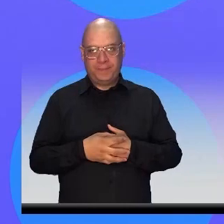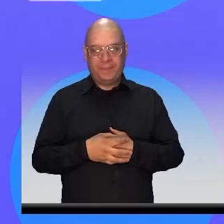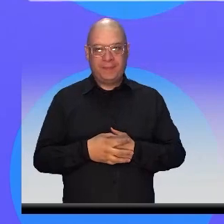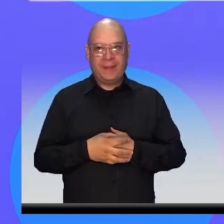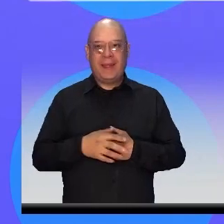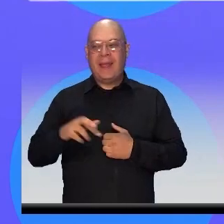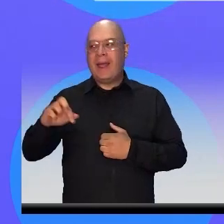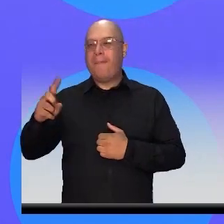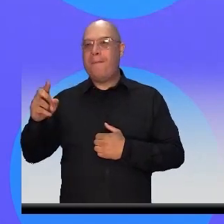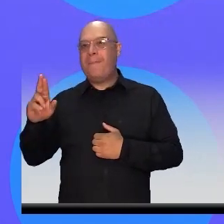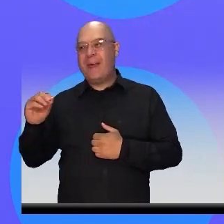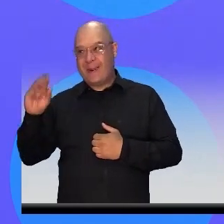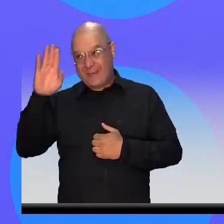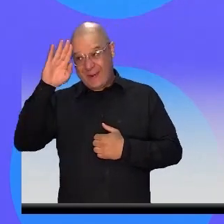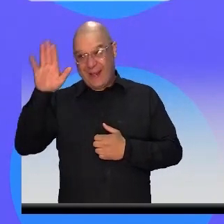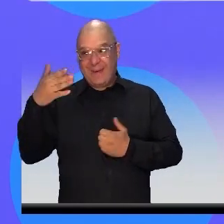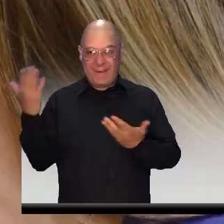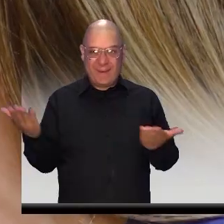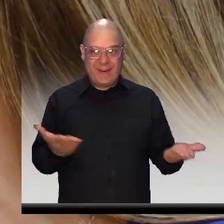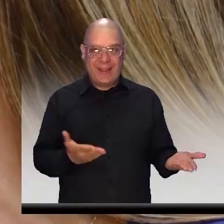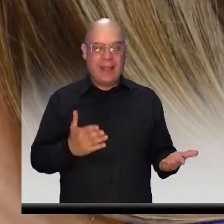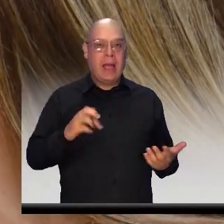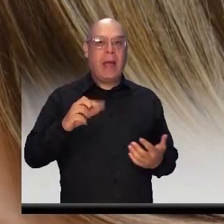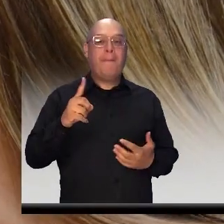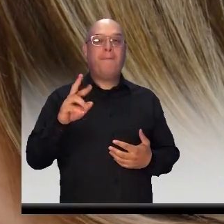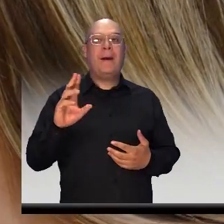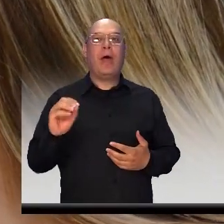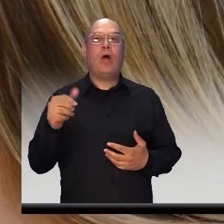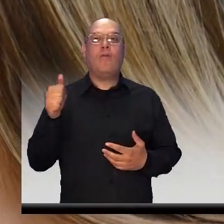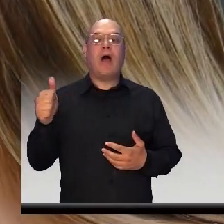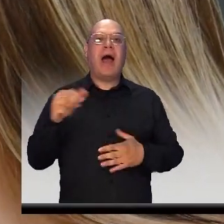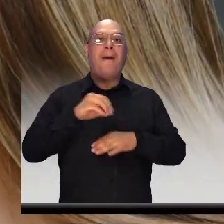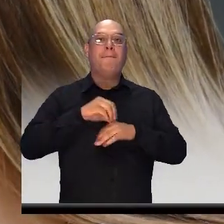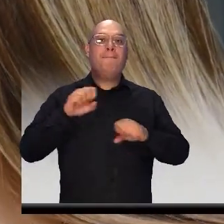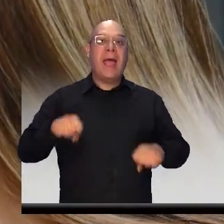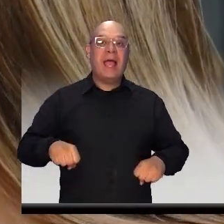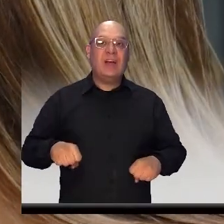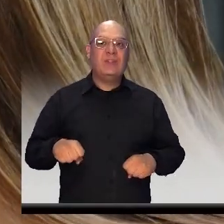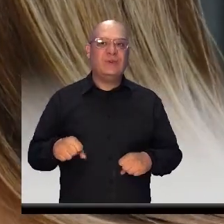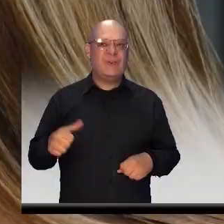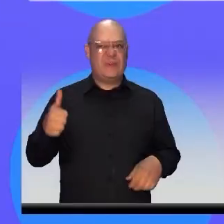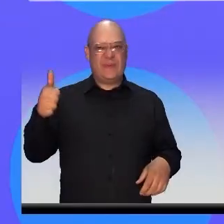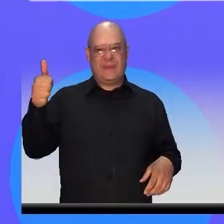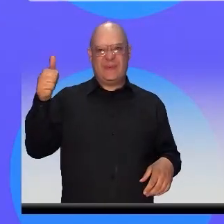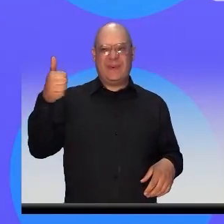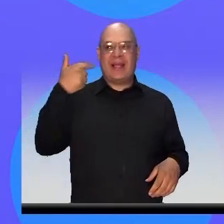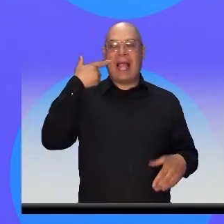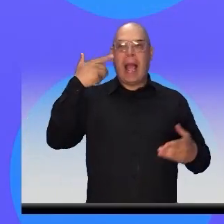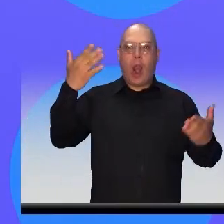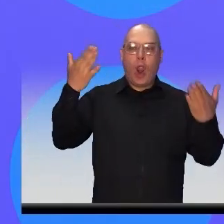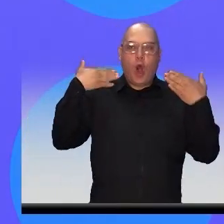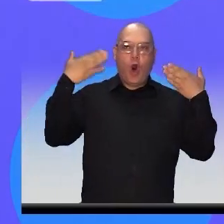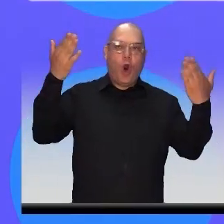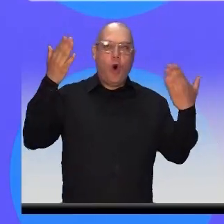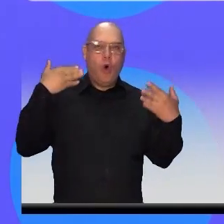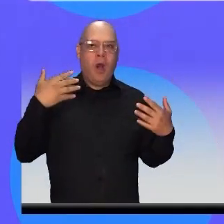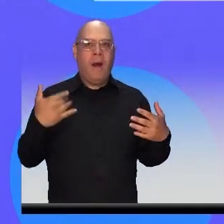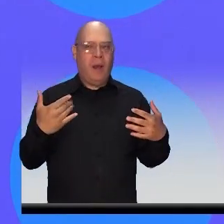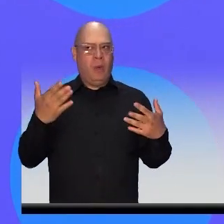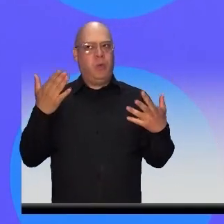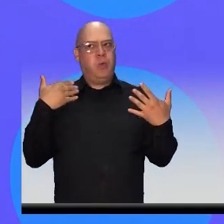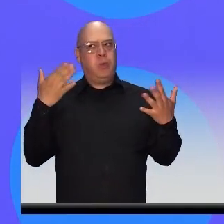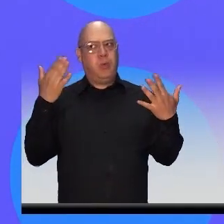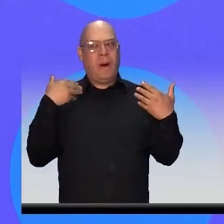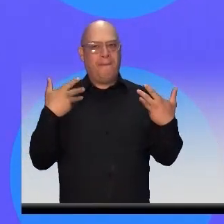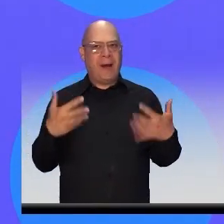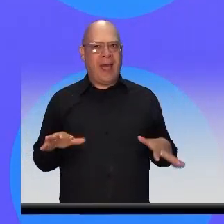tal? Bienvenido. Pedro, súper. ¿Desde Bello? ¡Claro! ¡Qué calor! Parece tierra caliente, ¿cierto? No nos falta